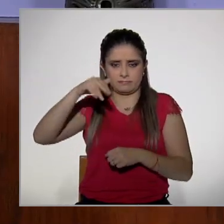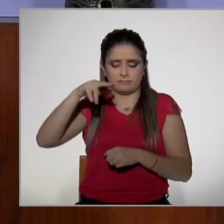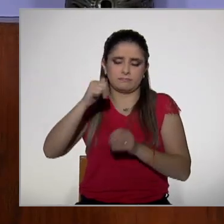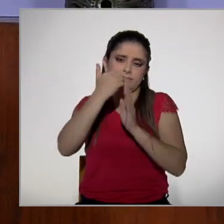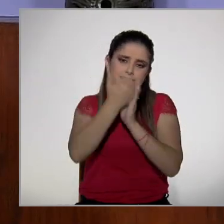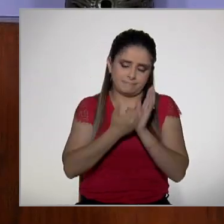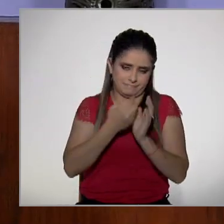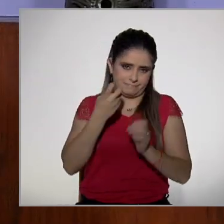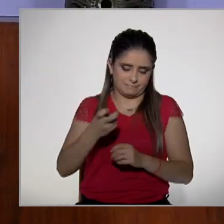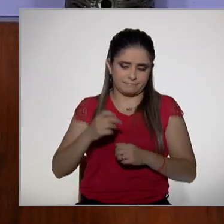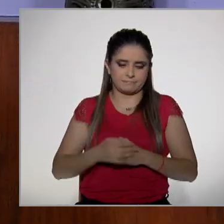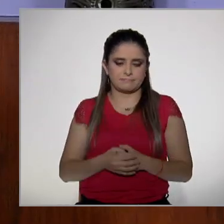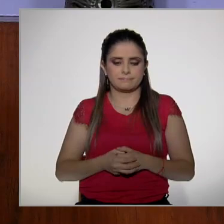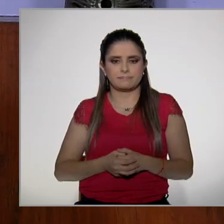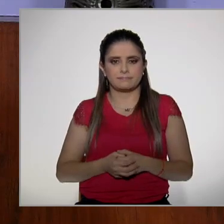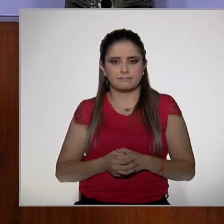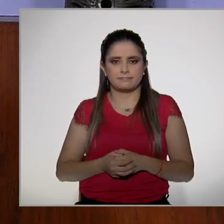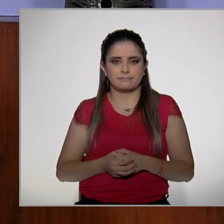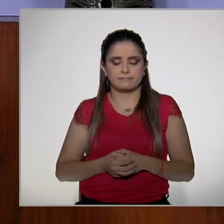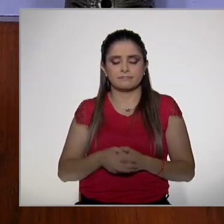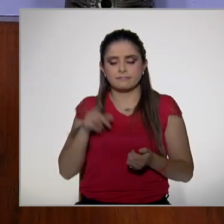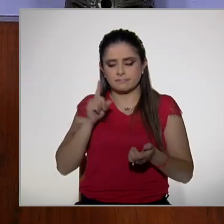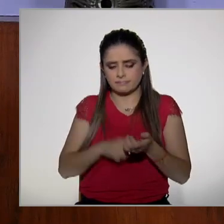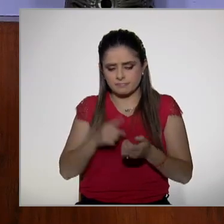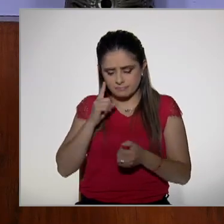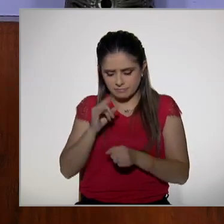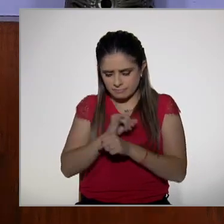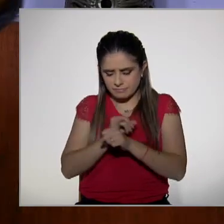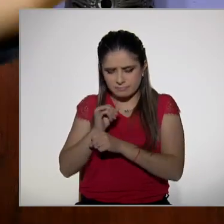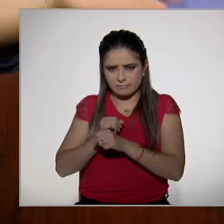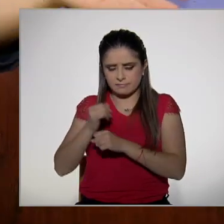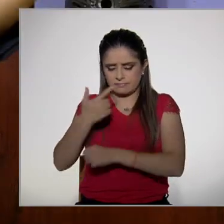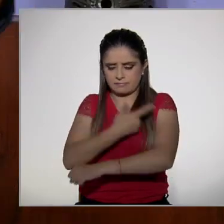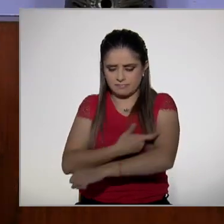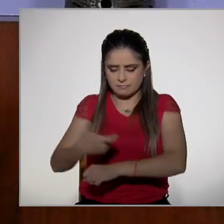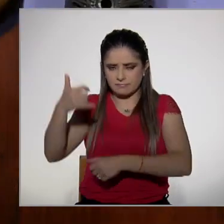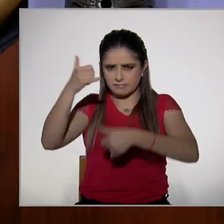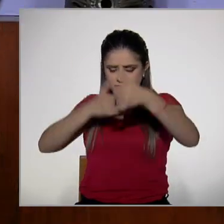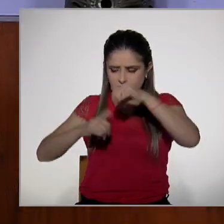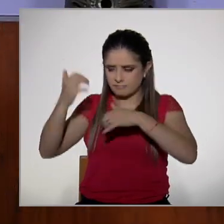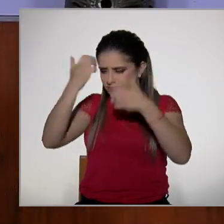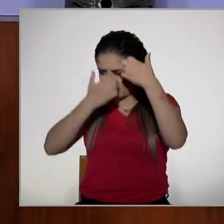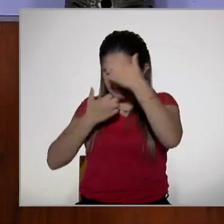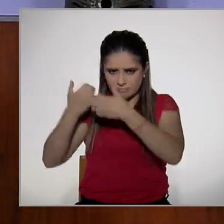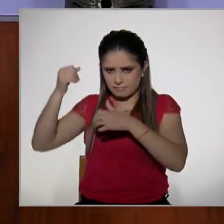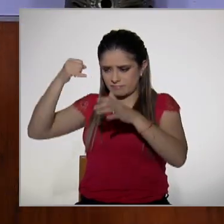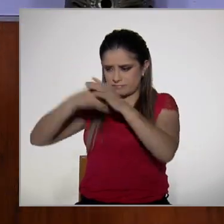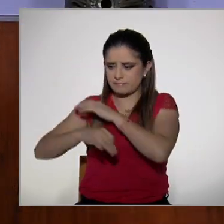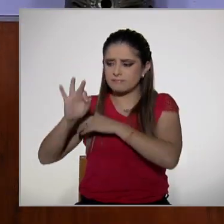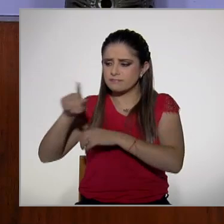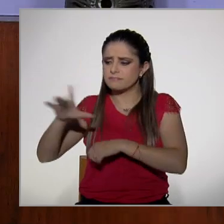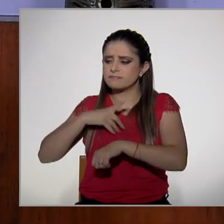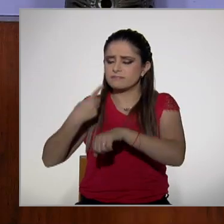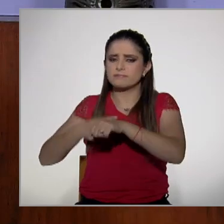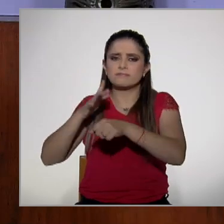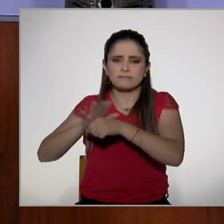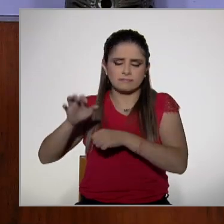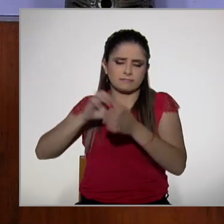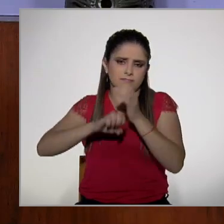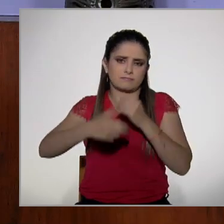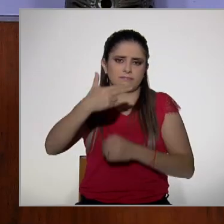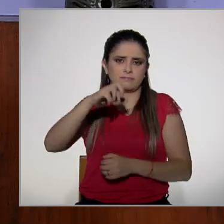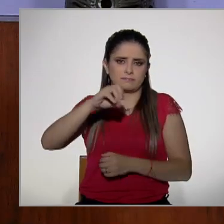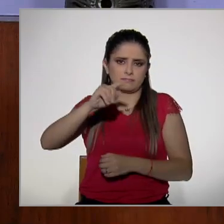con respecto a los estudios que se tienen que hacer que realmente son bastante amplios dependiendo de lo que sospechen la biometría hemática